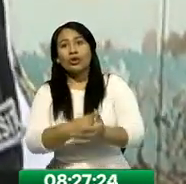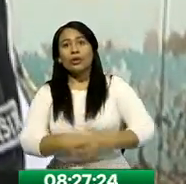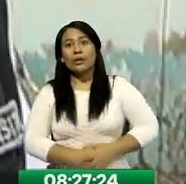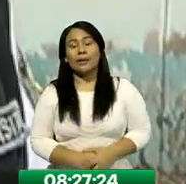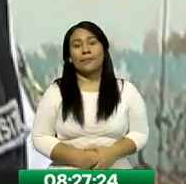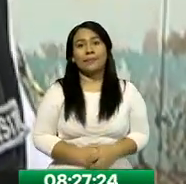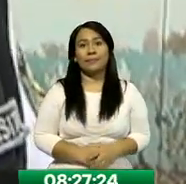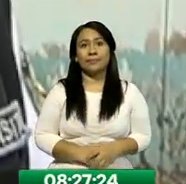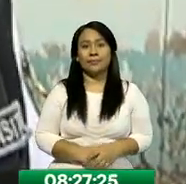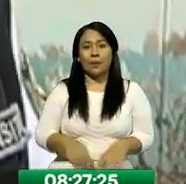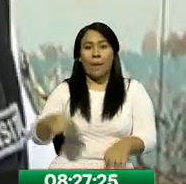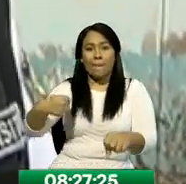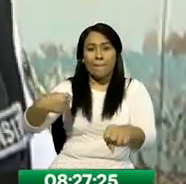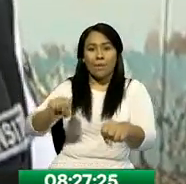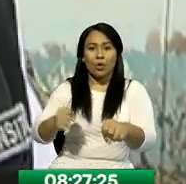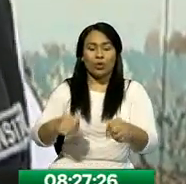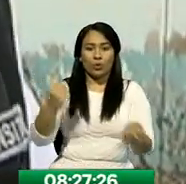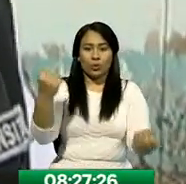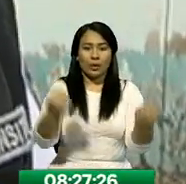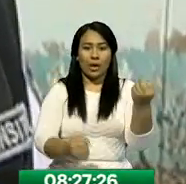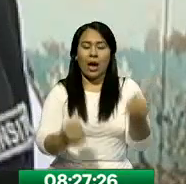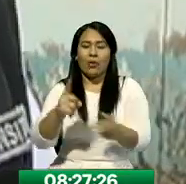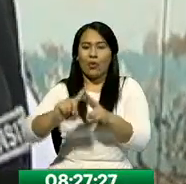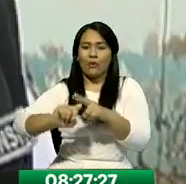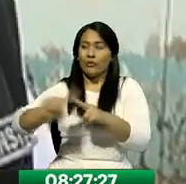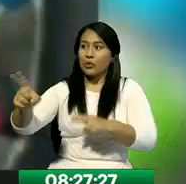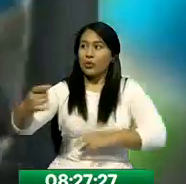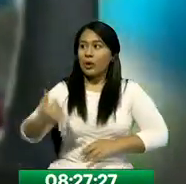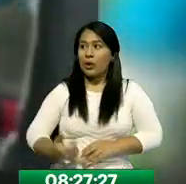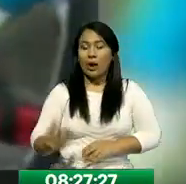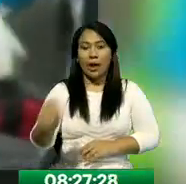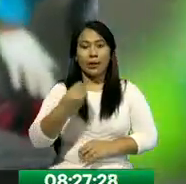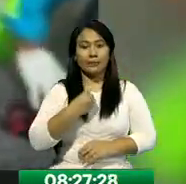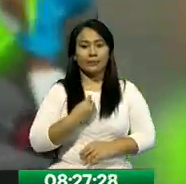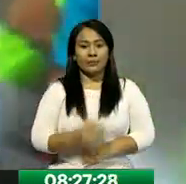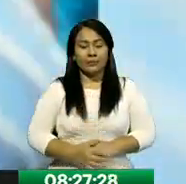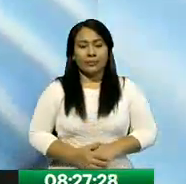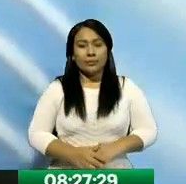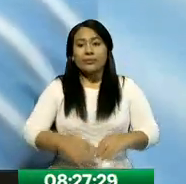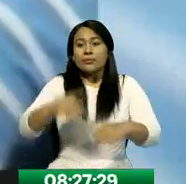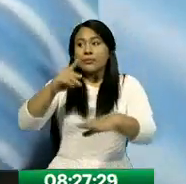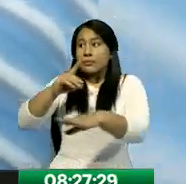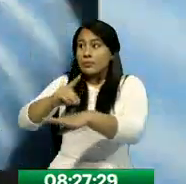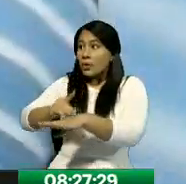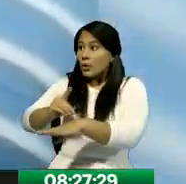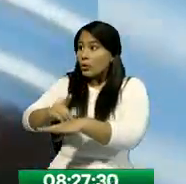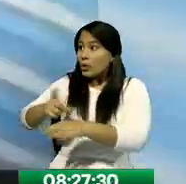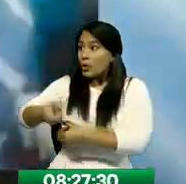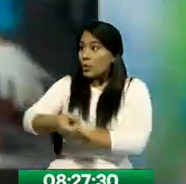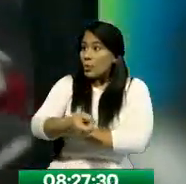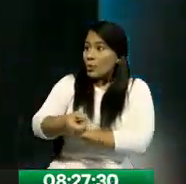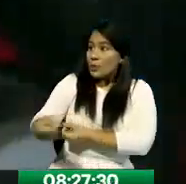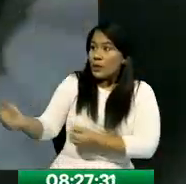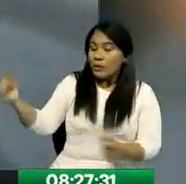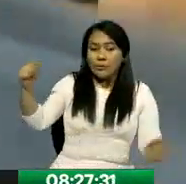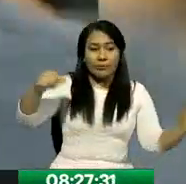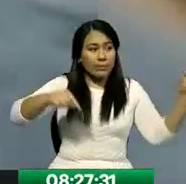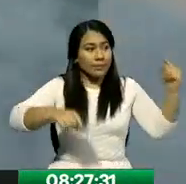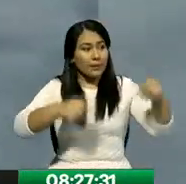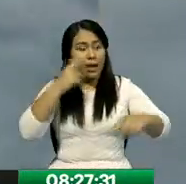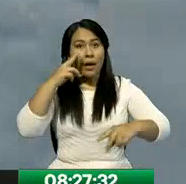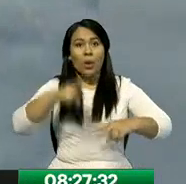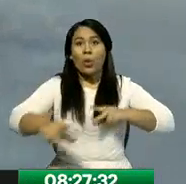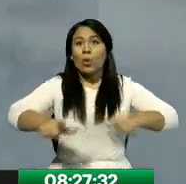una motocicleta y un vehículo que abandonó el lugar de los hechos. Paramédicos del cuerpo de bomberos debieron acudir al sitio de